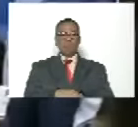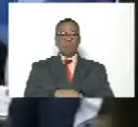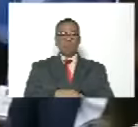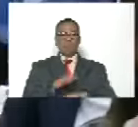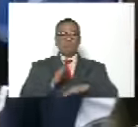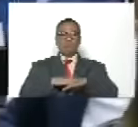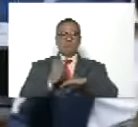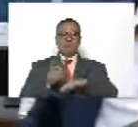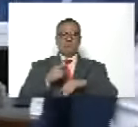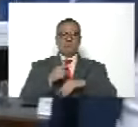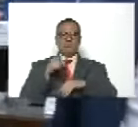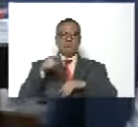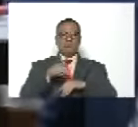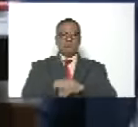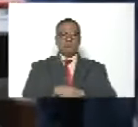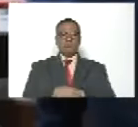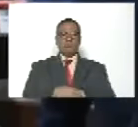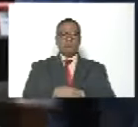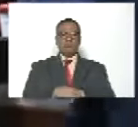¿Por quién doblan las?